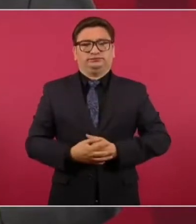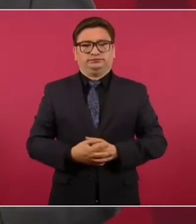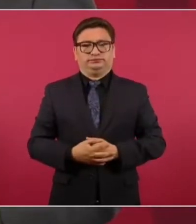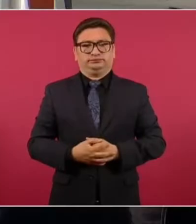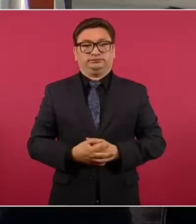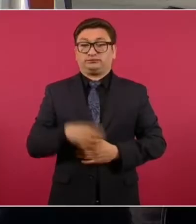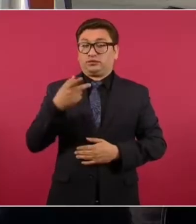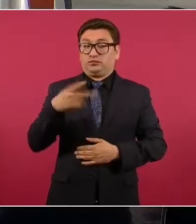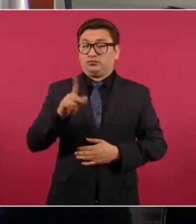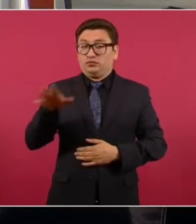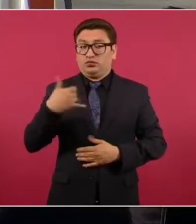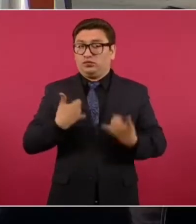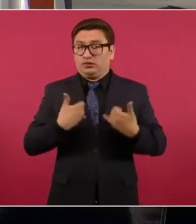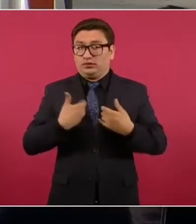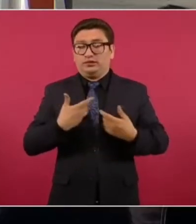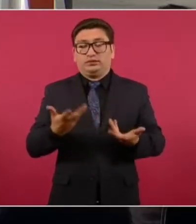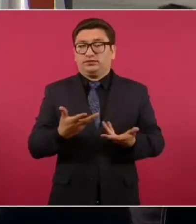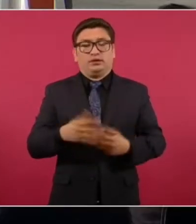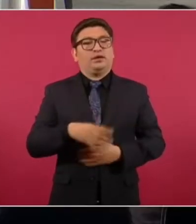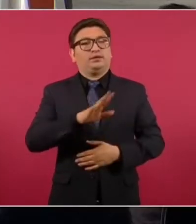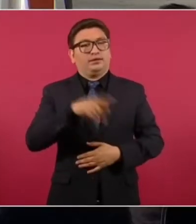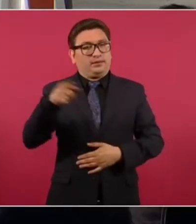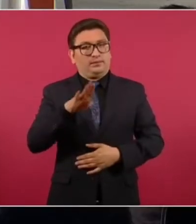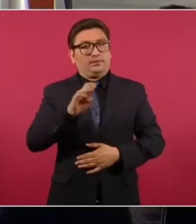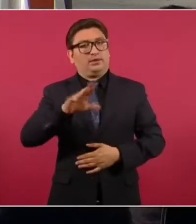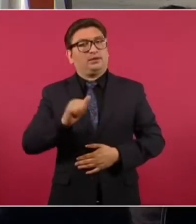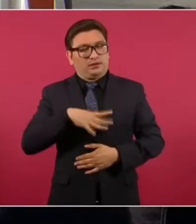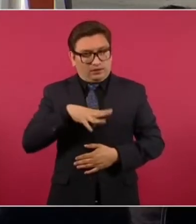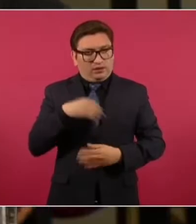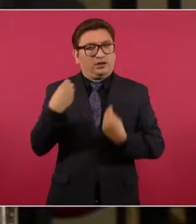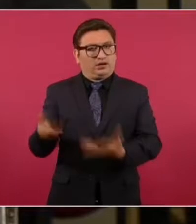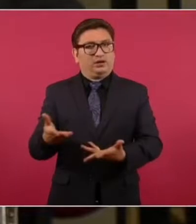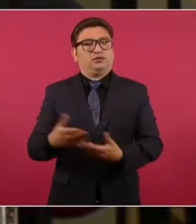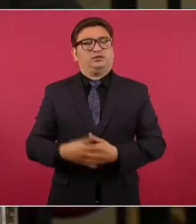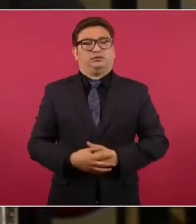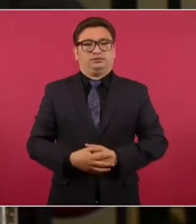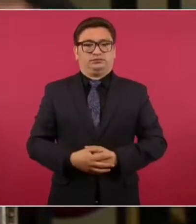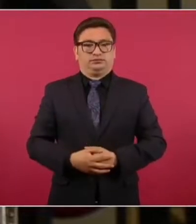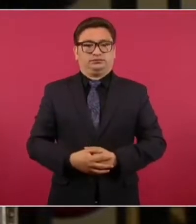pero son jóvenes que están en las reciben filas. becas, que